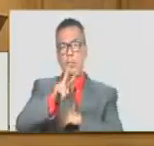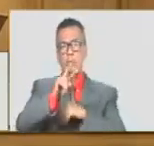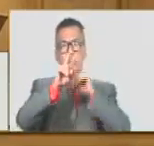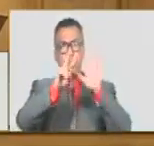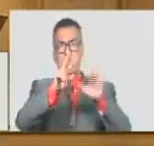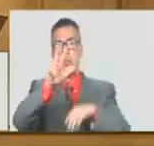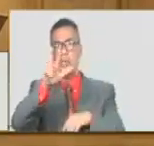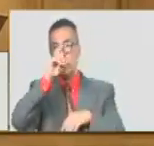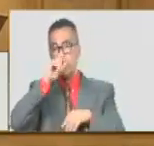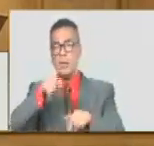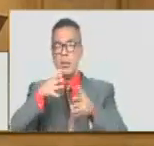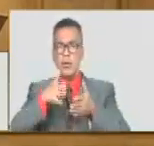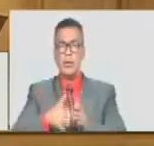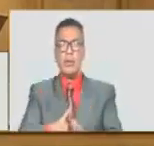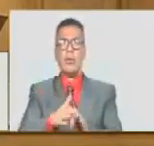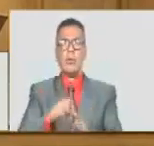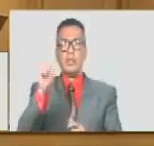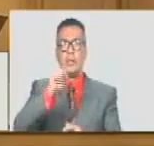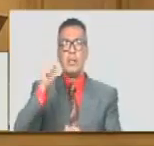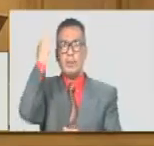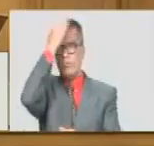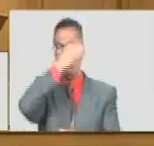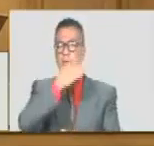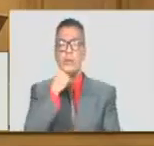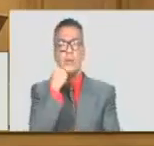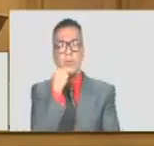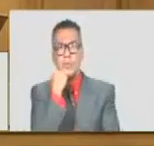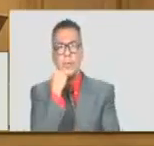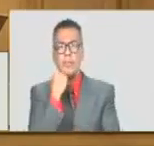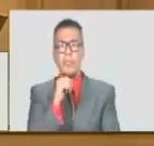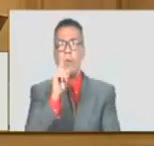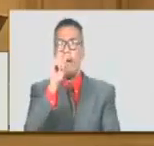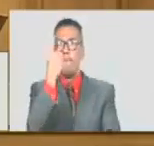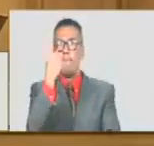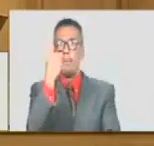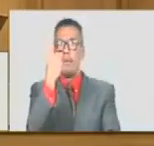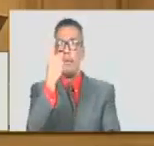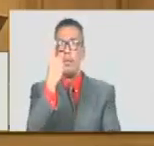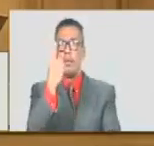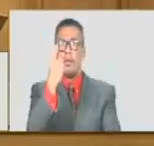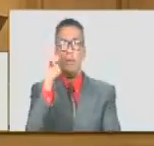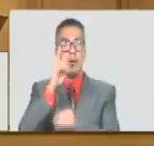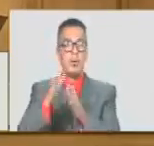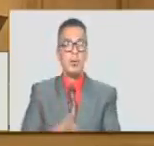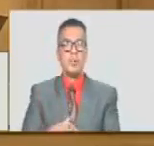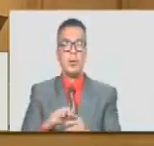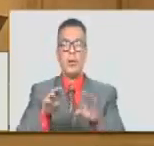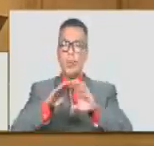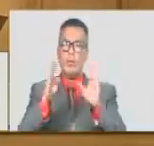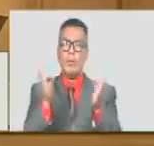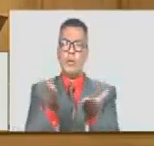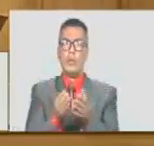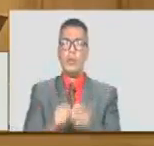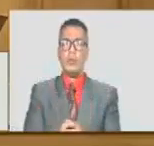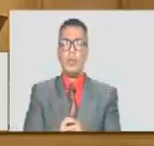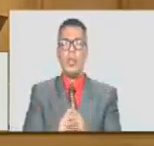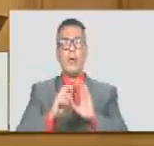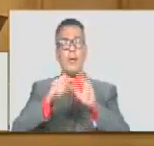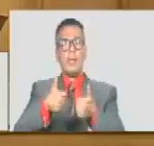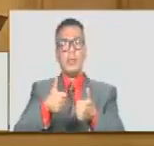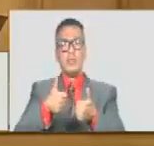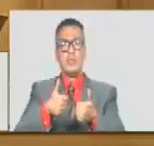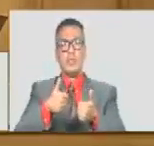años del natalicio de Sebastián Francisco de Miranda, primer criollo universal, precursor de